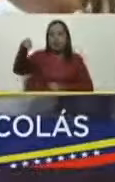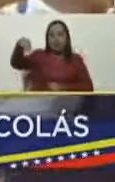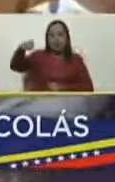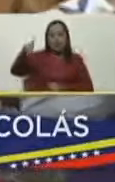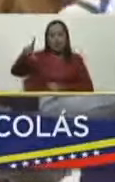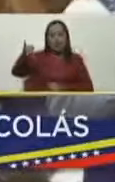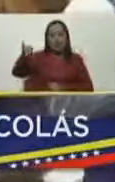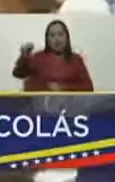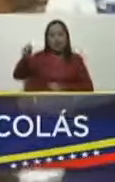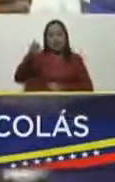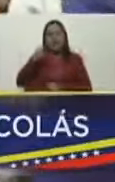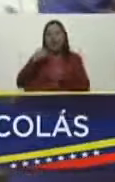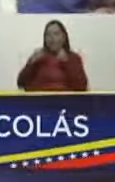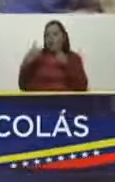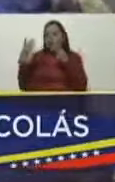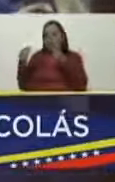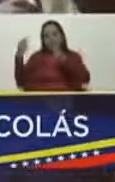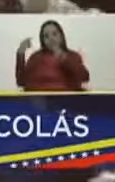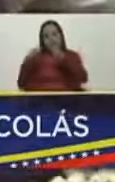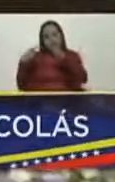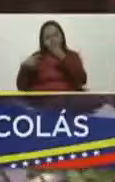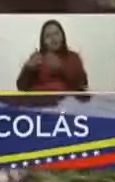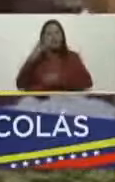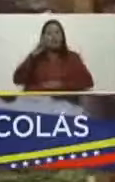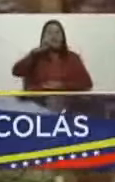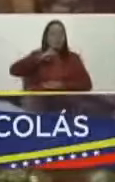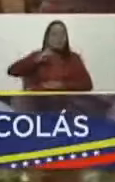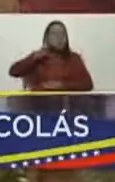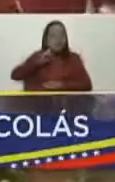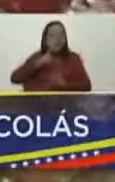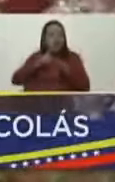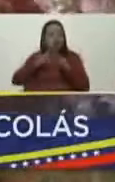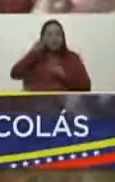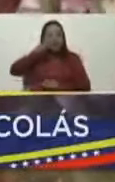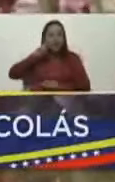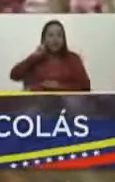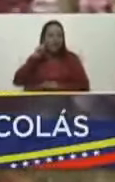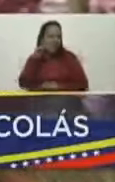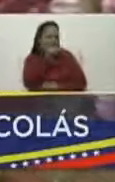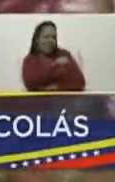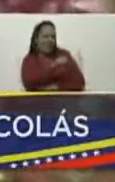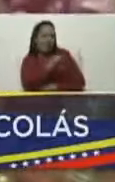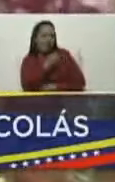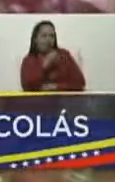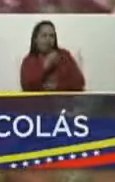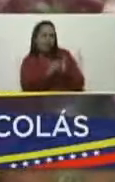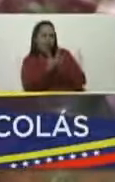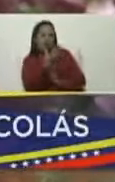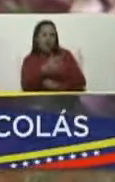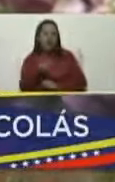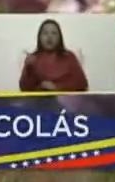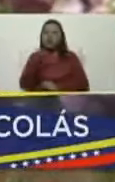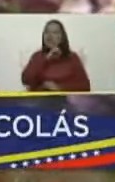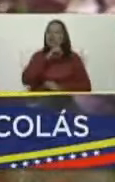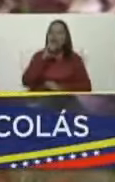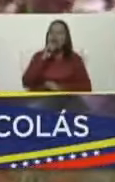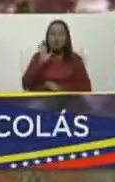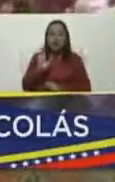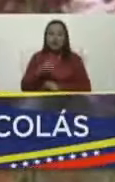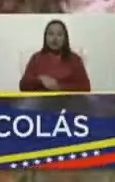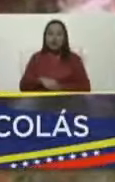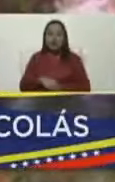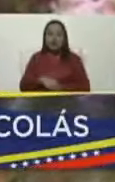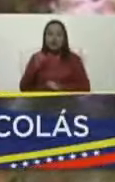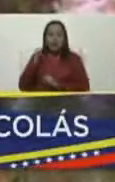esos colores, hay colores variados, hay así vino tinto, hay moradito. ¿Esta que está aquí? Eso le decimos nosotros bastón